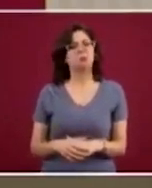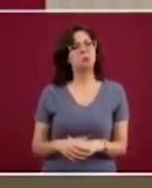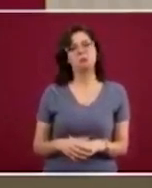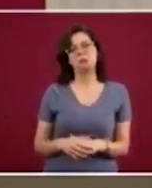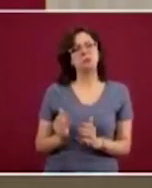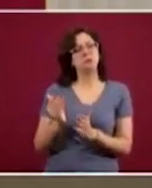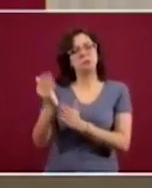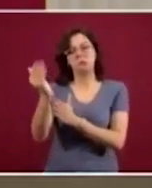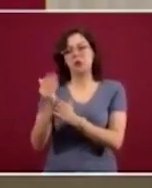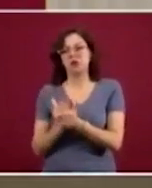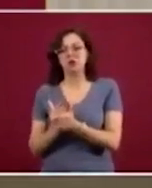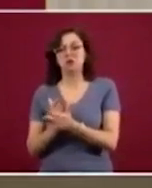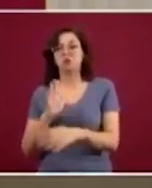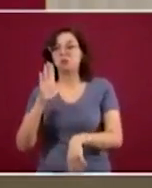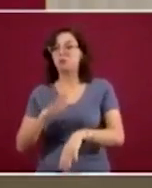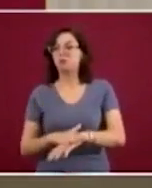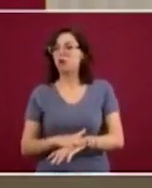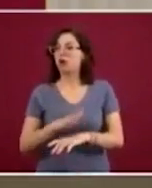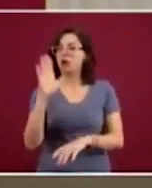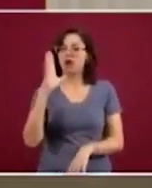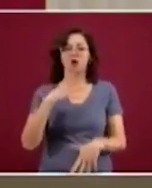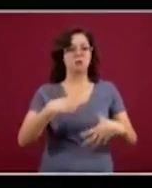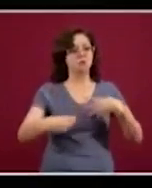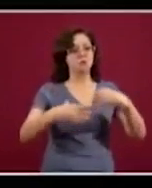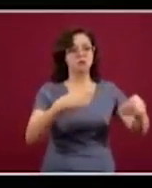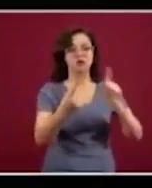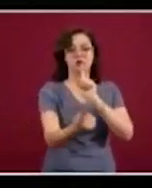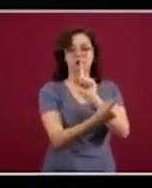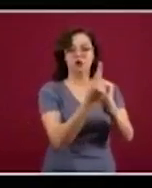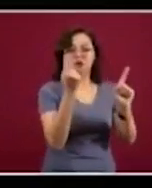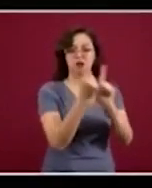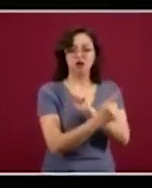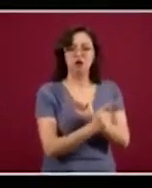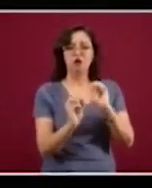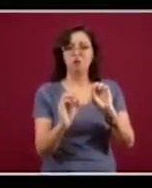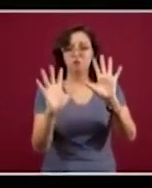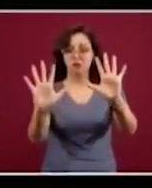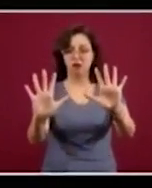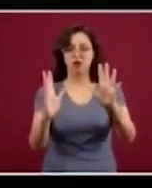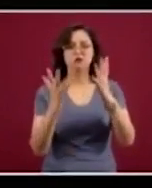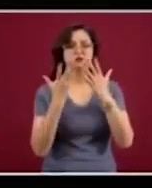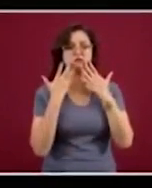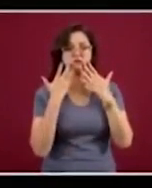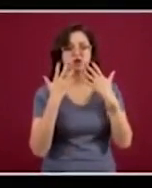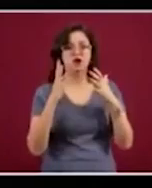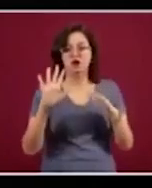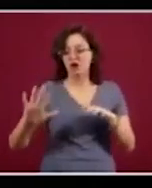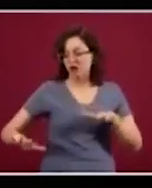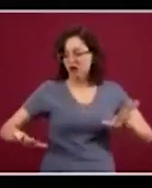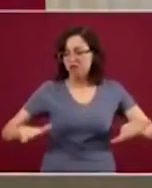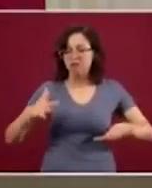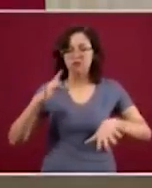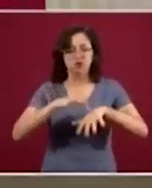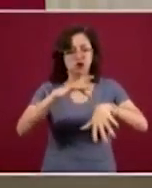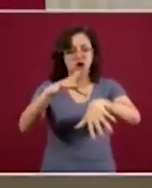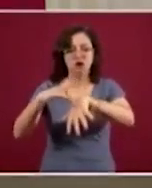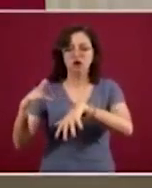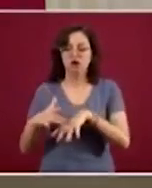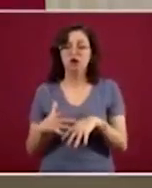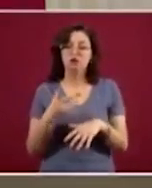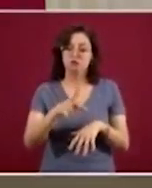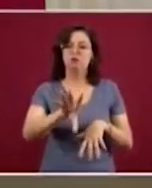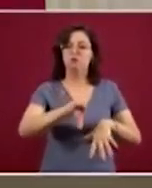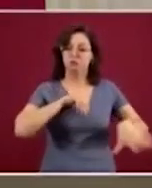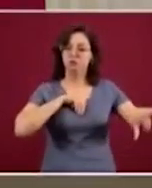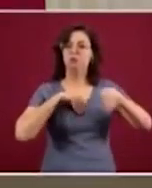transmisión directa por la vía respiratoria oa través de las manos o incluso a través de superficies inertes por cierto que